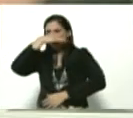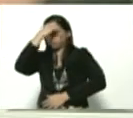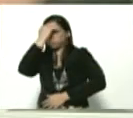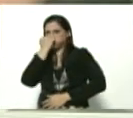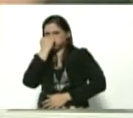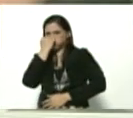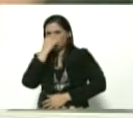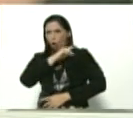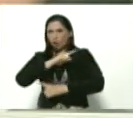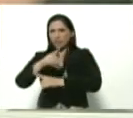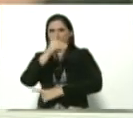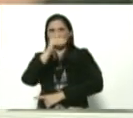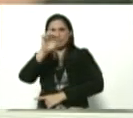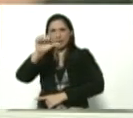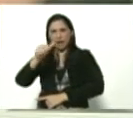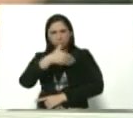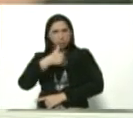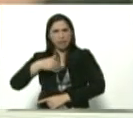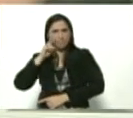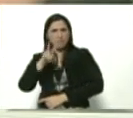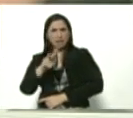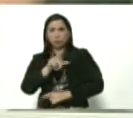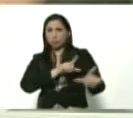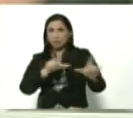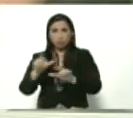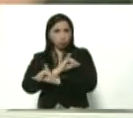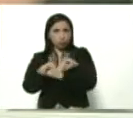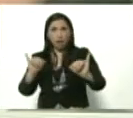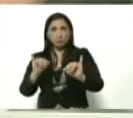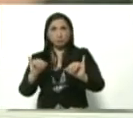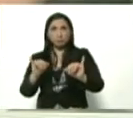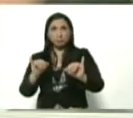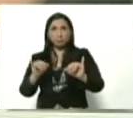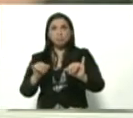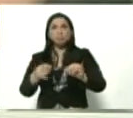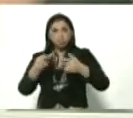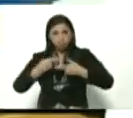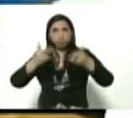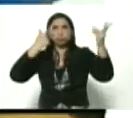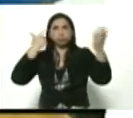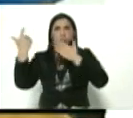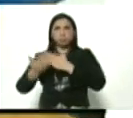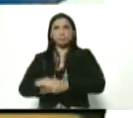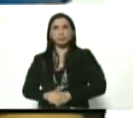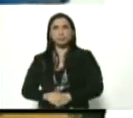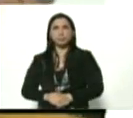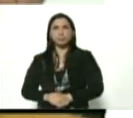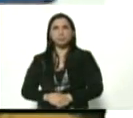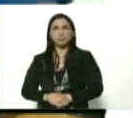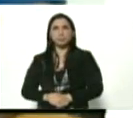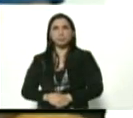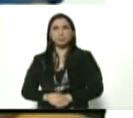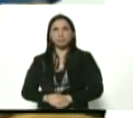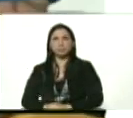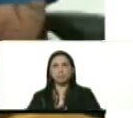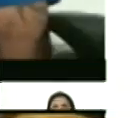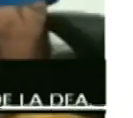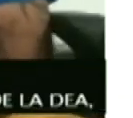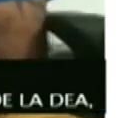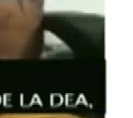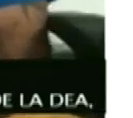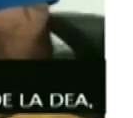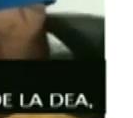¿Quieren verlo? ¿Estamos listos? Adelante, video. Otra de las misiones que me fue impuesta por